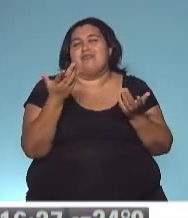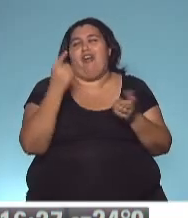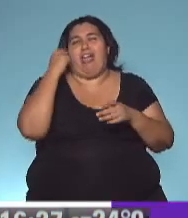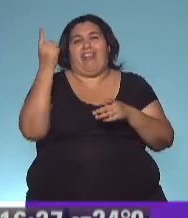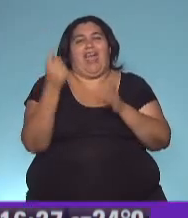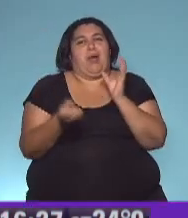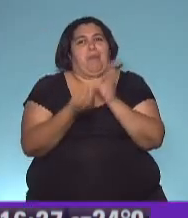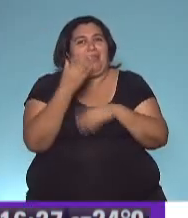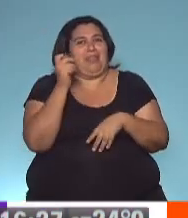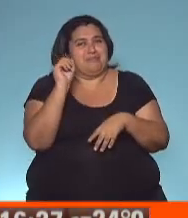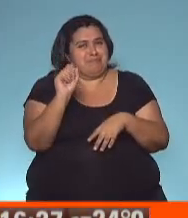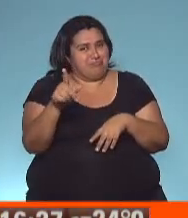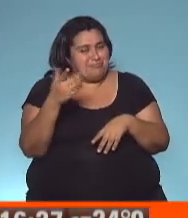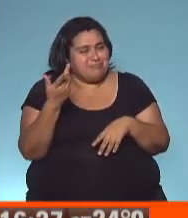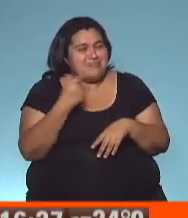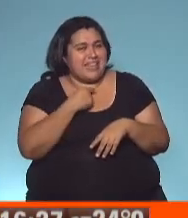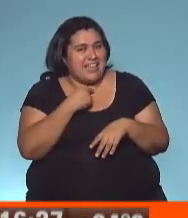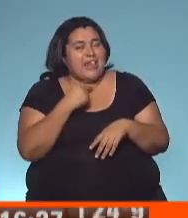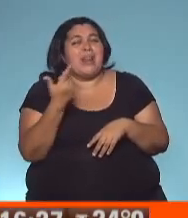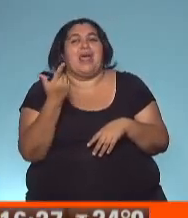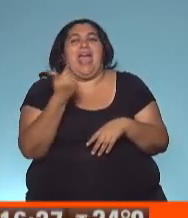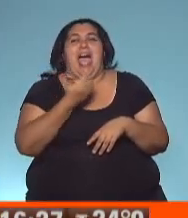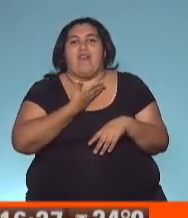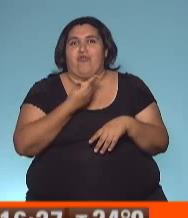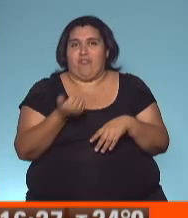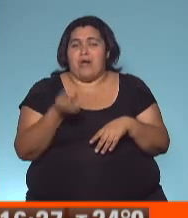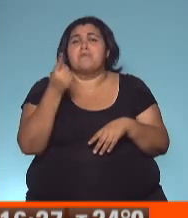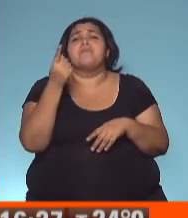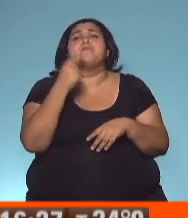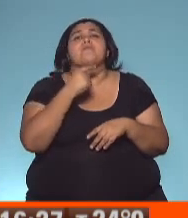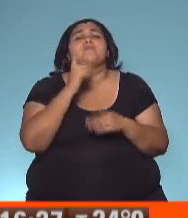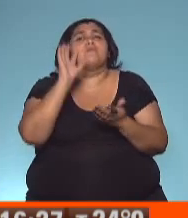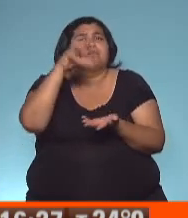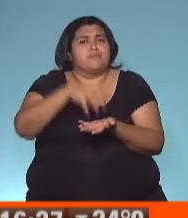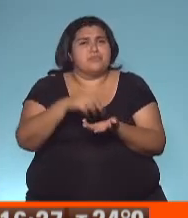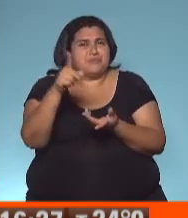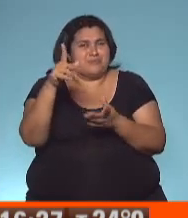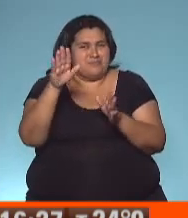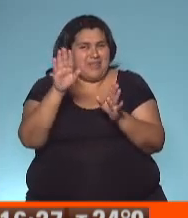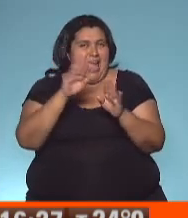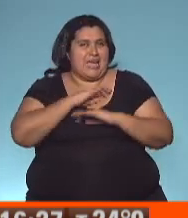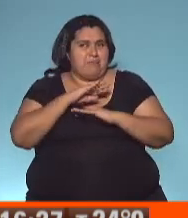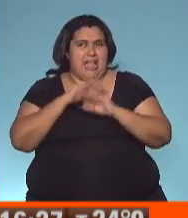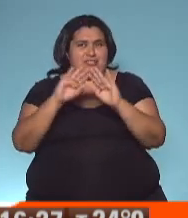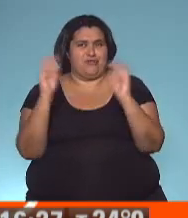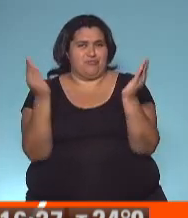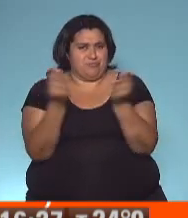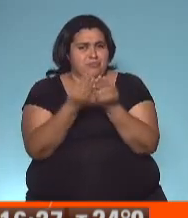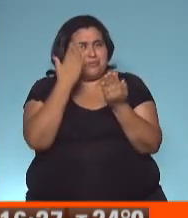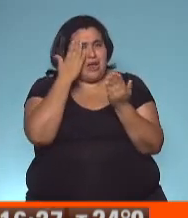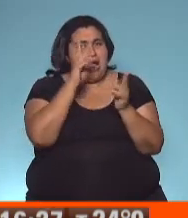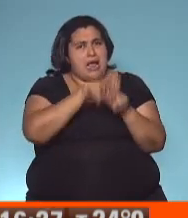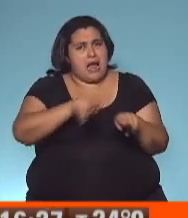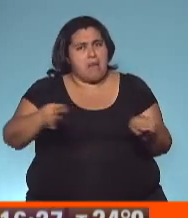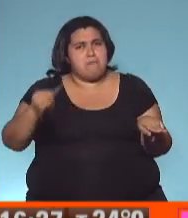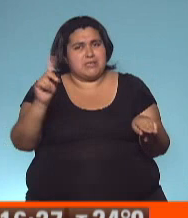iniciativa de la AFA, que es la de montar en uno de los sectores, el gimnasio cerrado que tiene ahí, 120 camas.